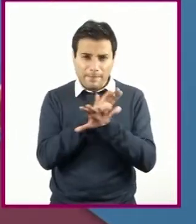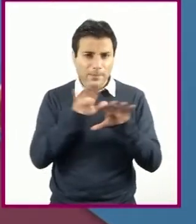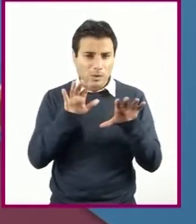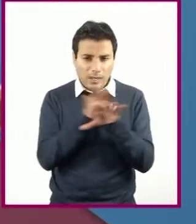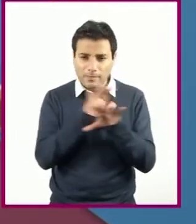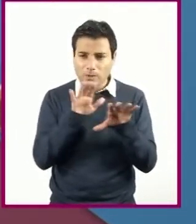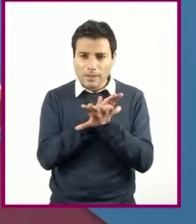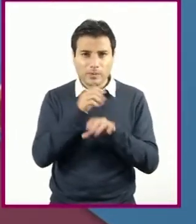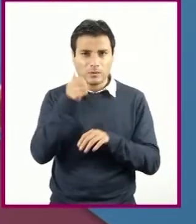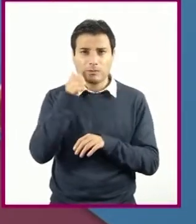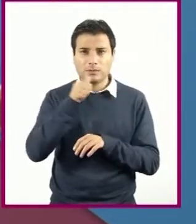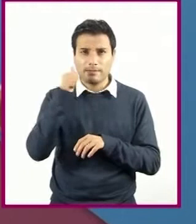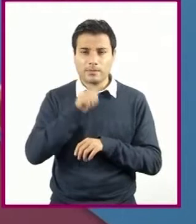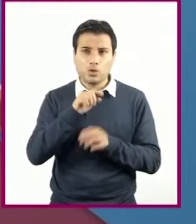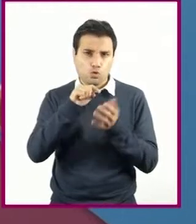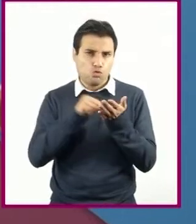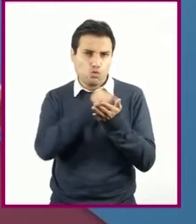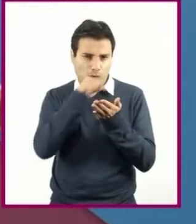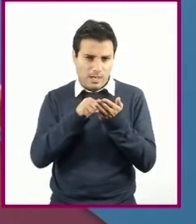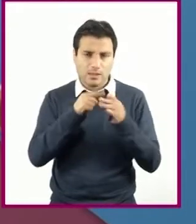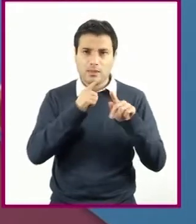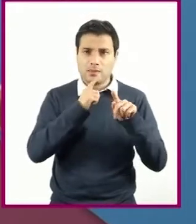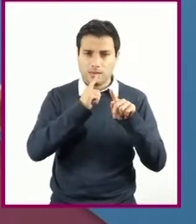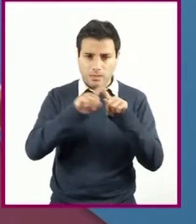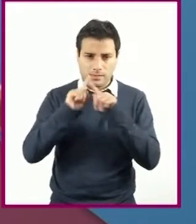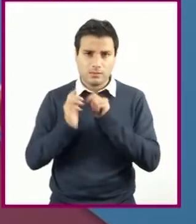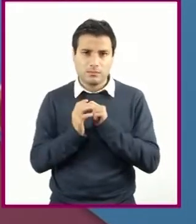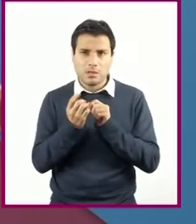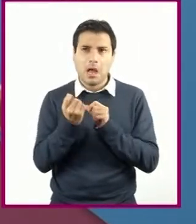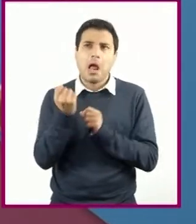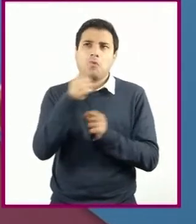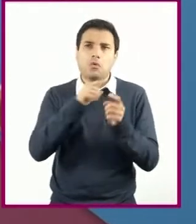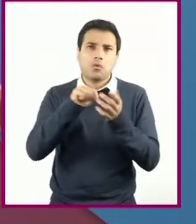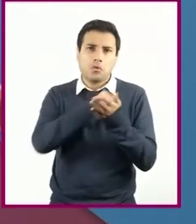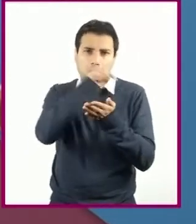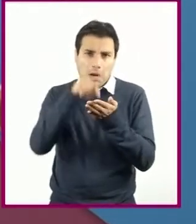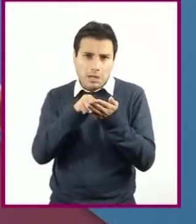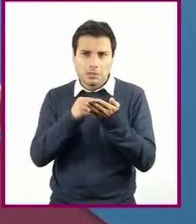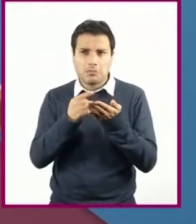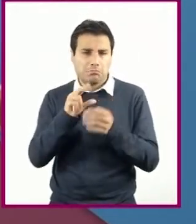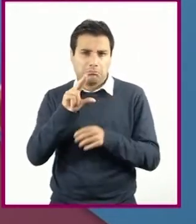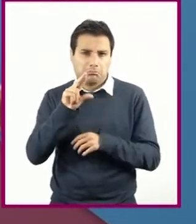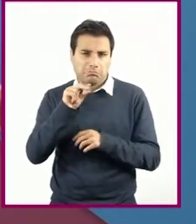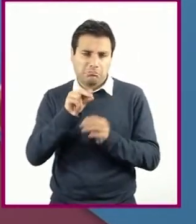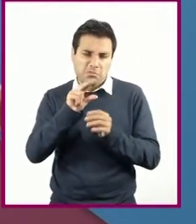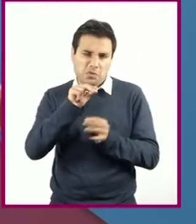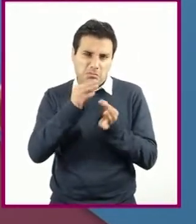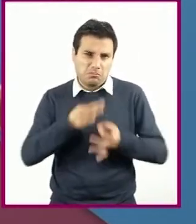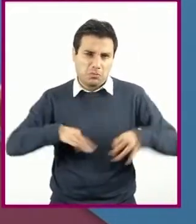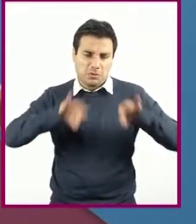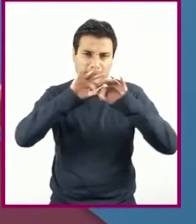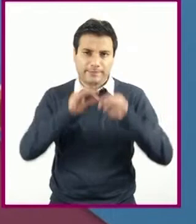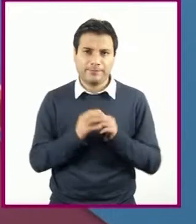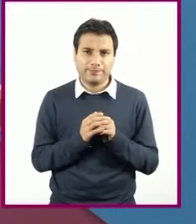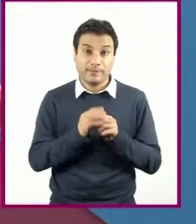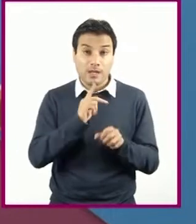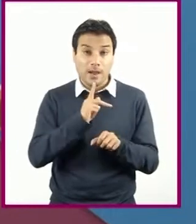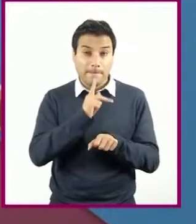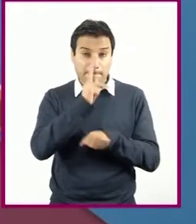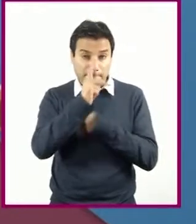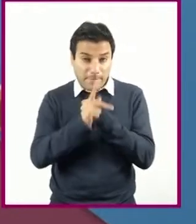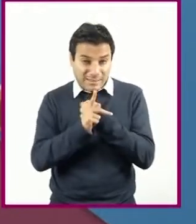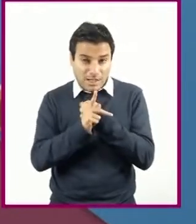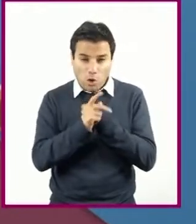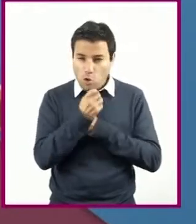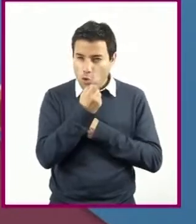regiones, con algunas excepciones de escasa importancia. Todos los países, incluso los que estaban más